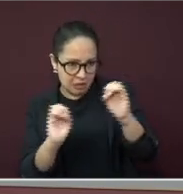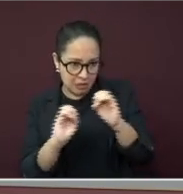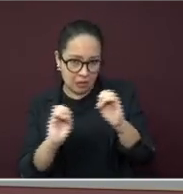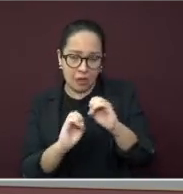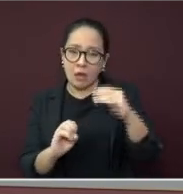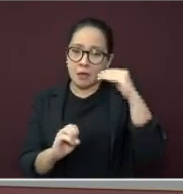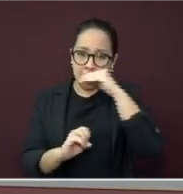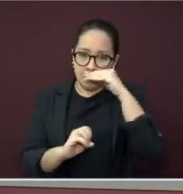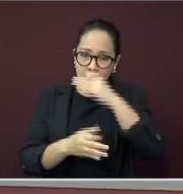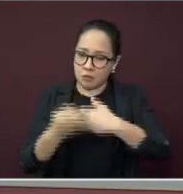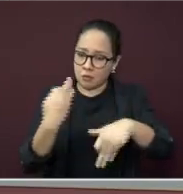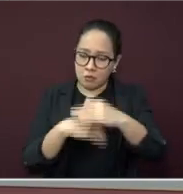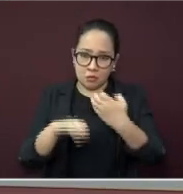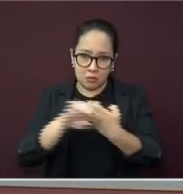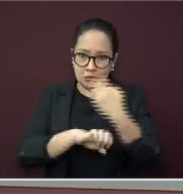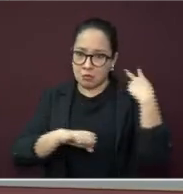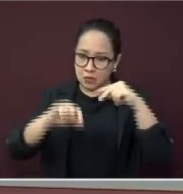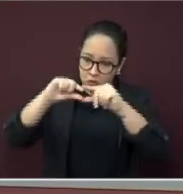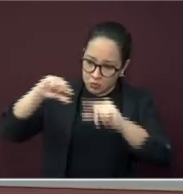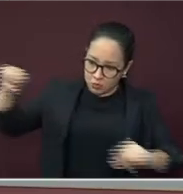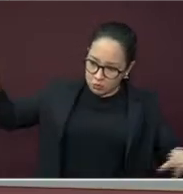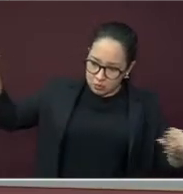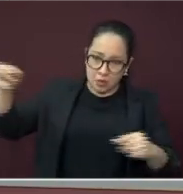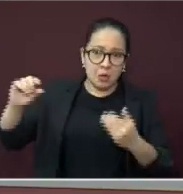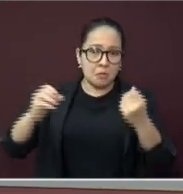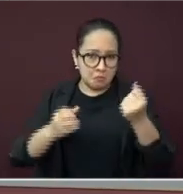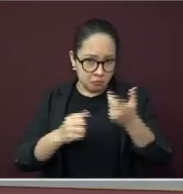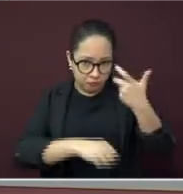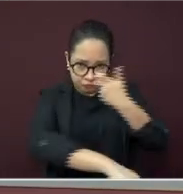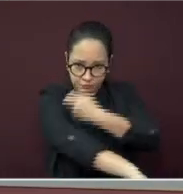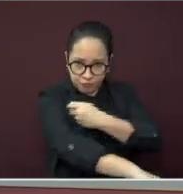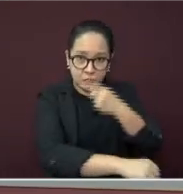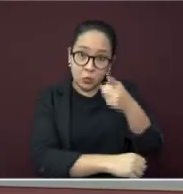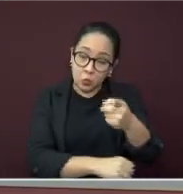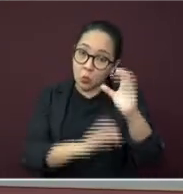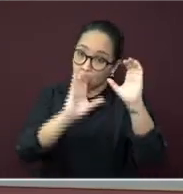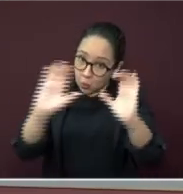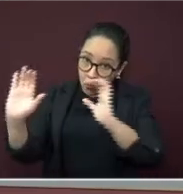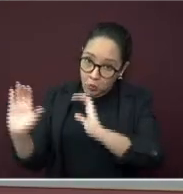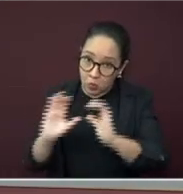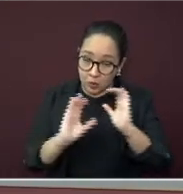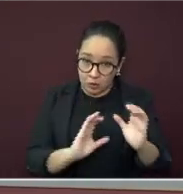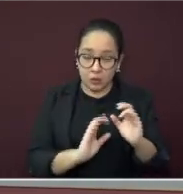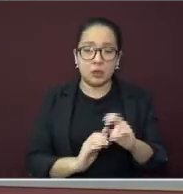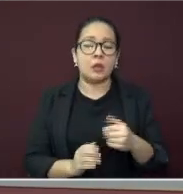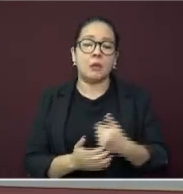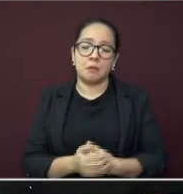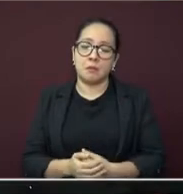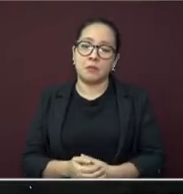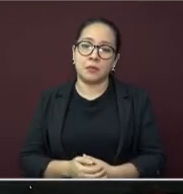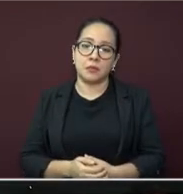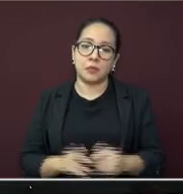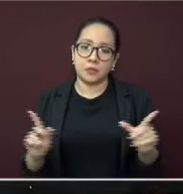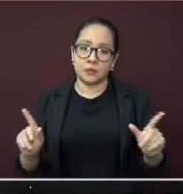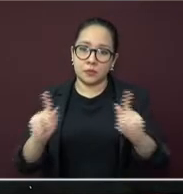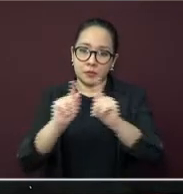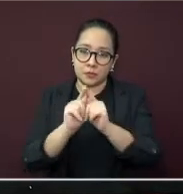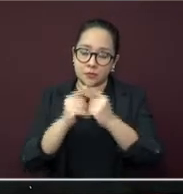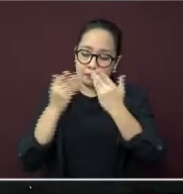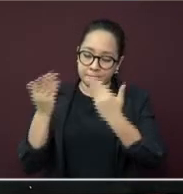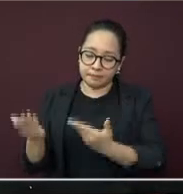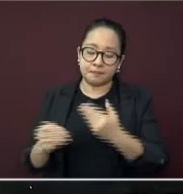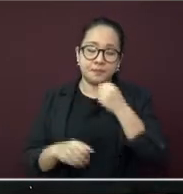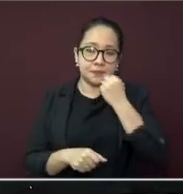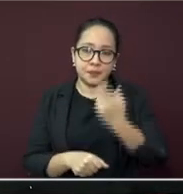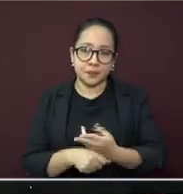de salud de nuestro estado por tu bienestar y el de tu familia vacunen se regresa la voz al doctor ramón salud muchas